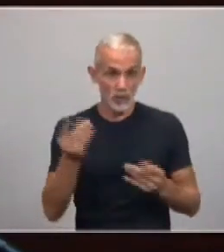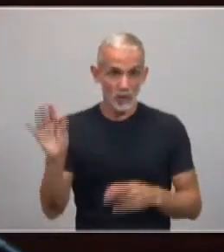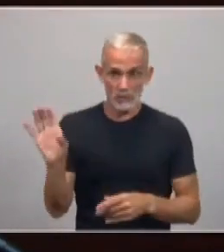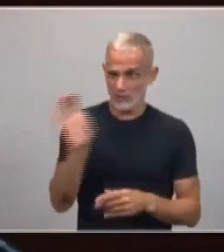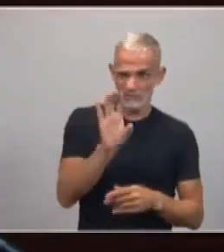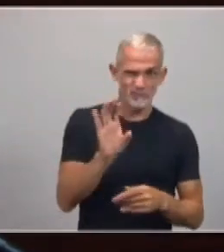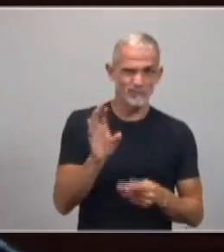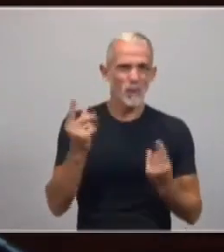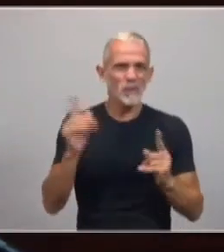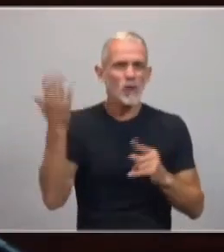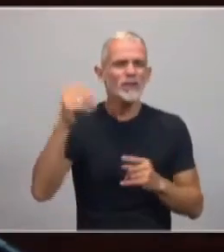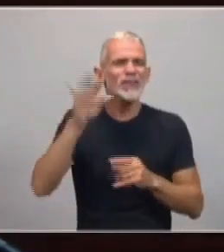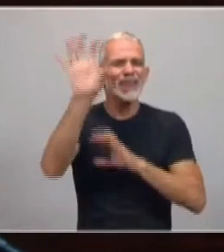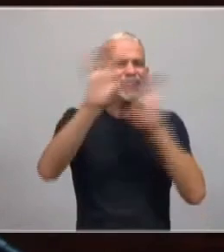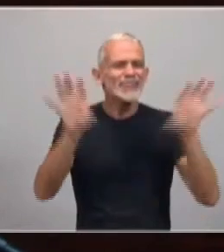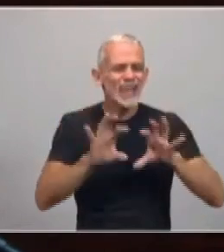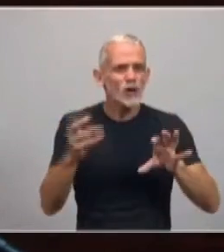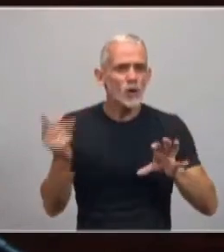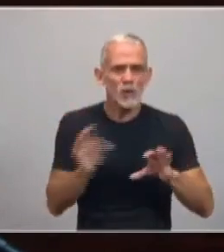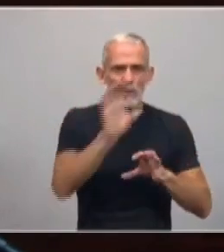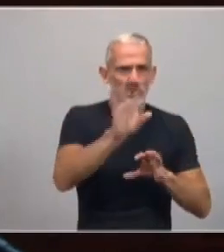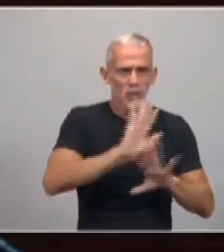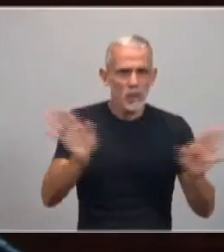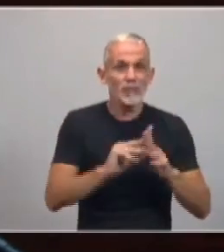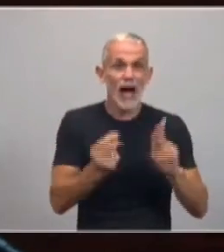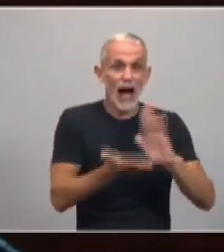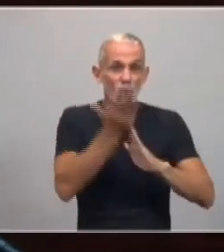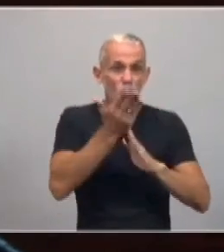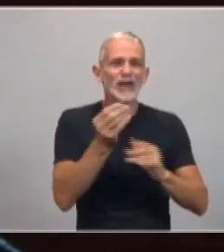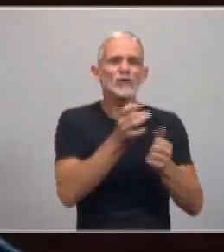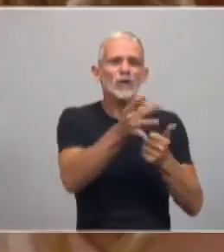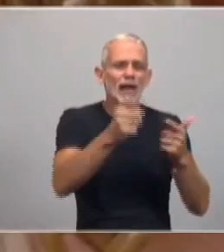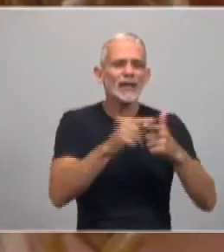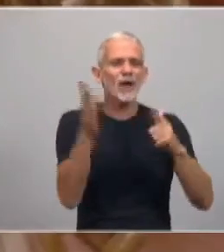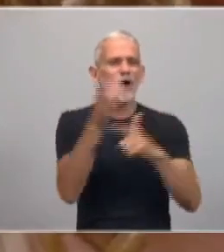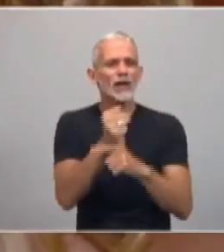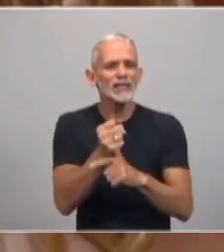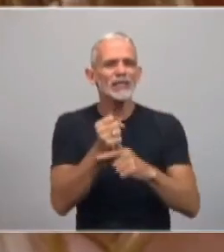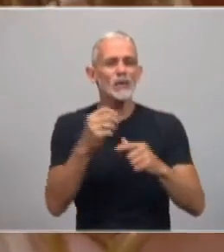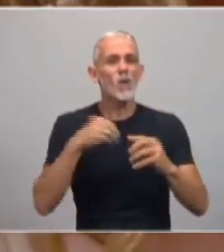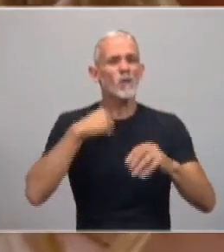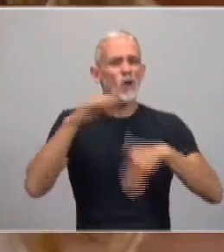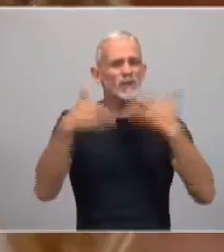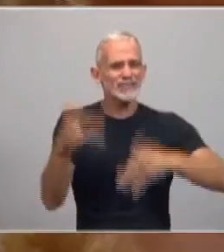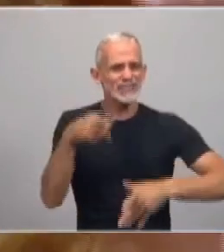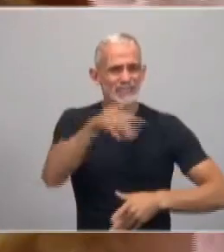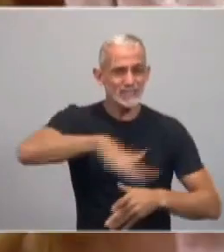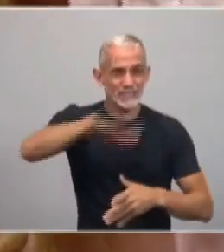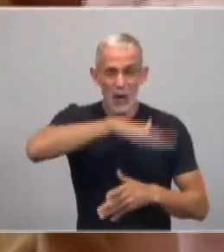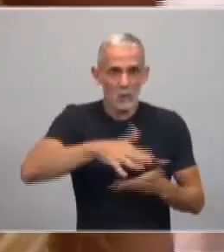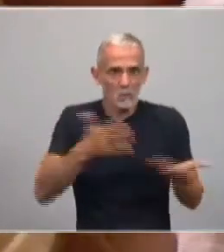Fondo Compensador del Interior y el aumento de las tarifas en trenes y colectivos del Gran Buenos Aires,